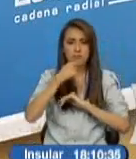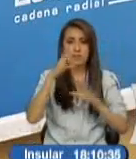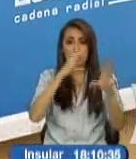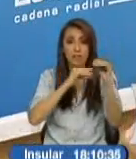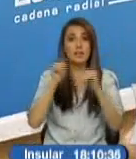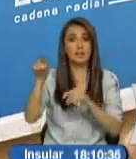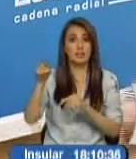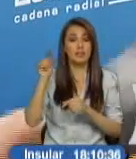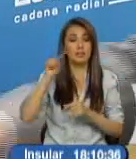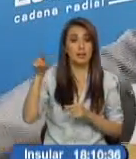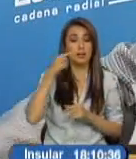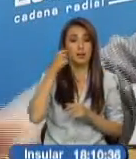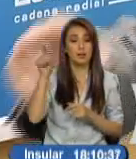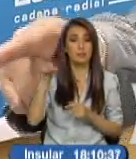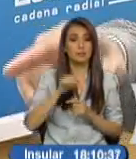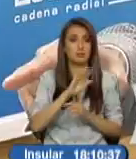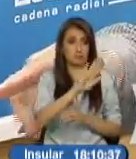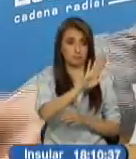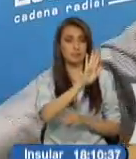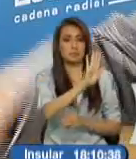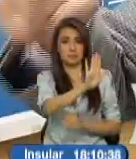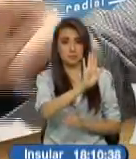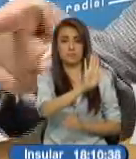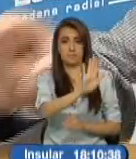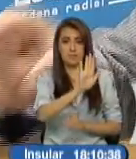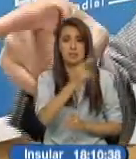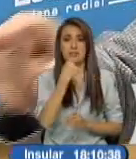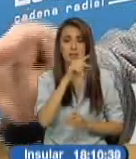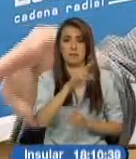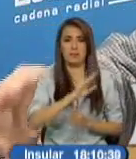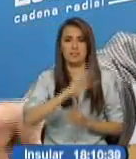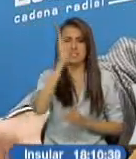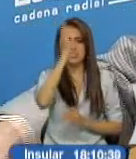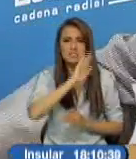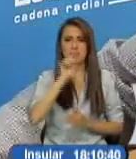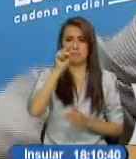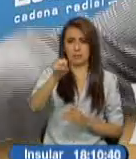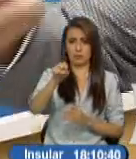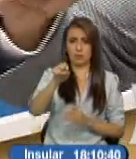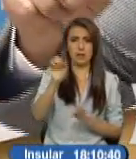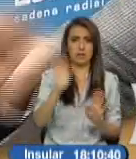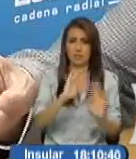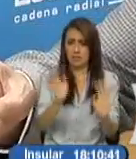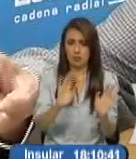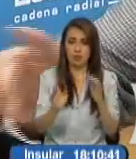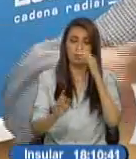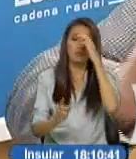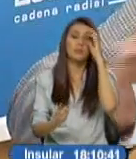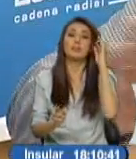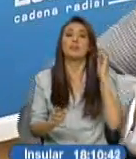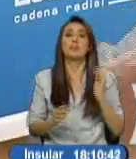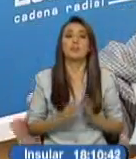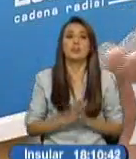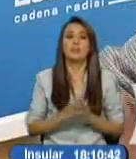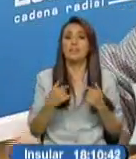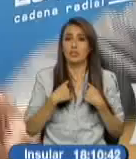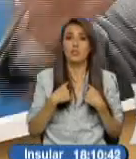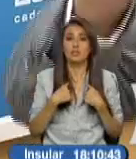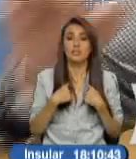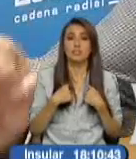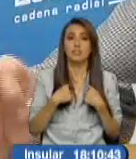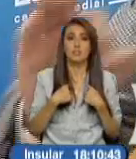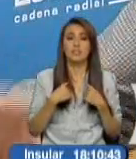me amenazó, pues. ¿Qué le dijo? Me dijo, vas a ver, no siempre vas a estar en ese puesto. Y casi, estoy diciendo,